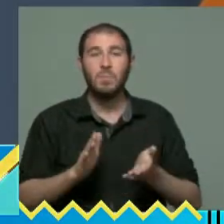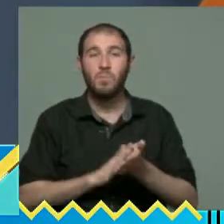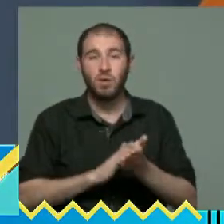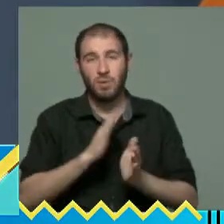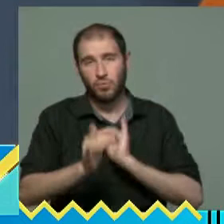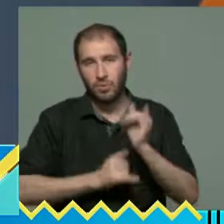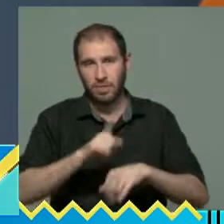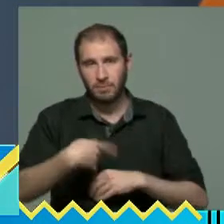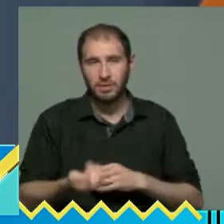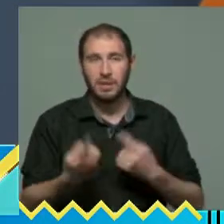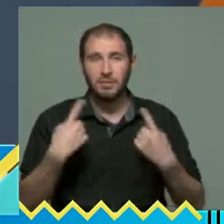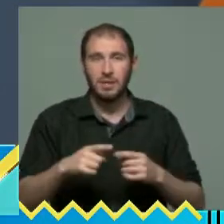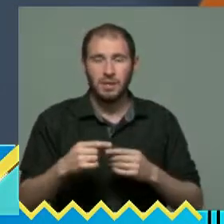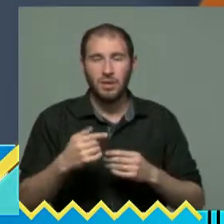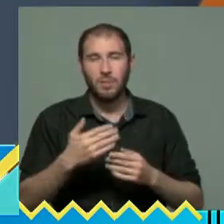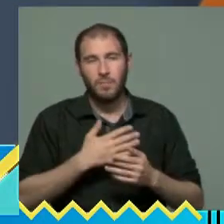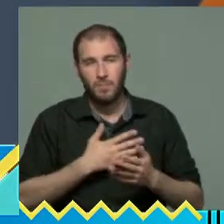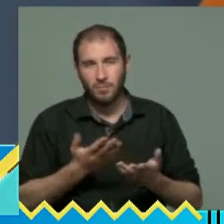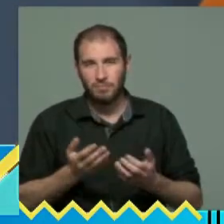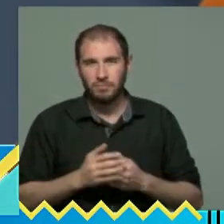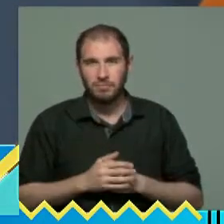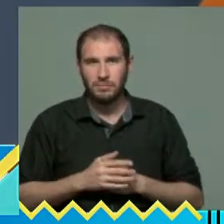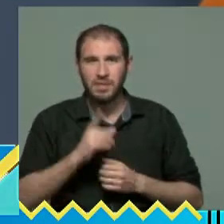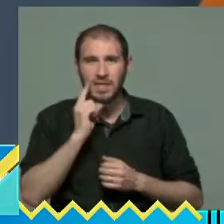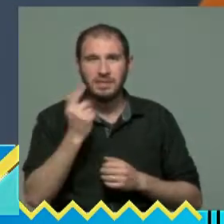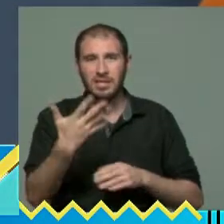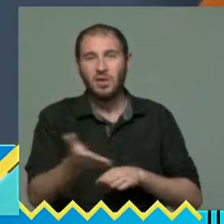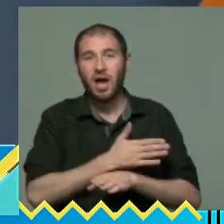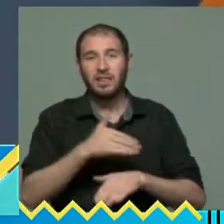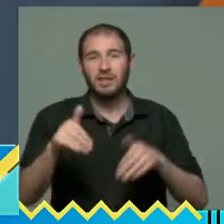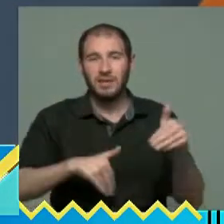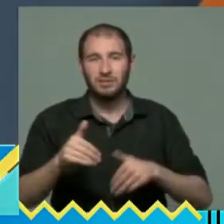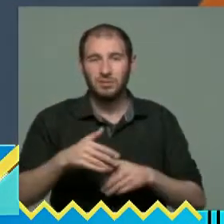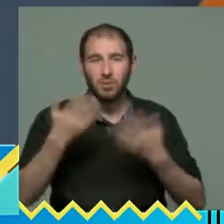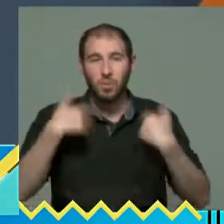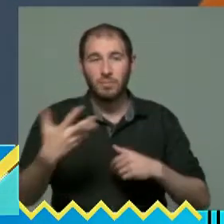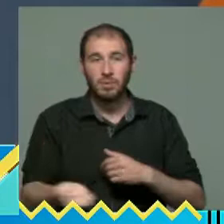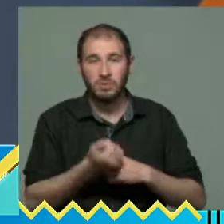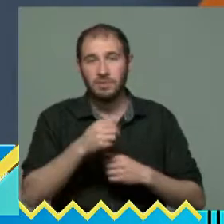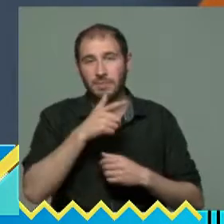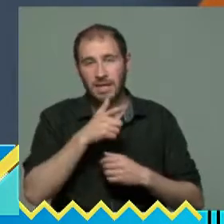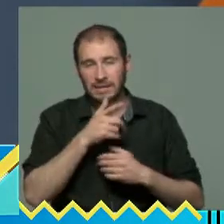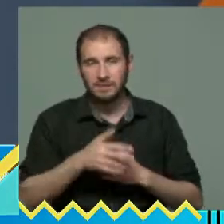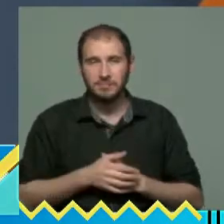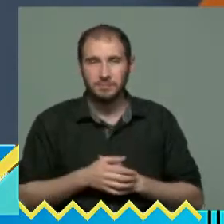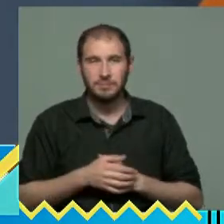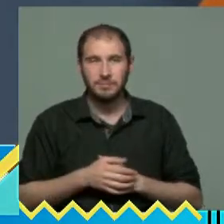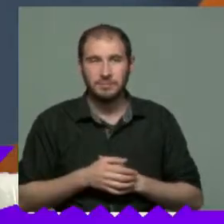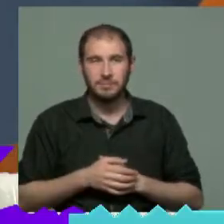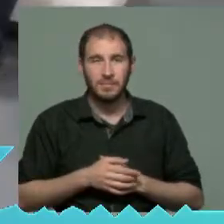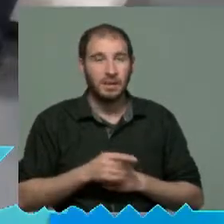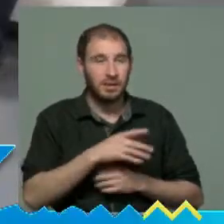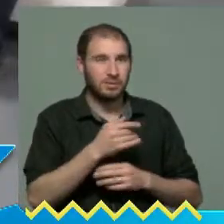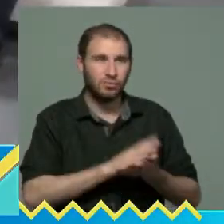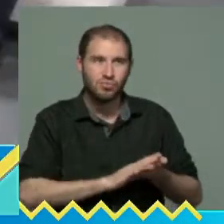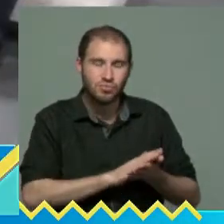dirán, pero es muy sugestivo que 5 días antes de una elección aparezca un cuerpo que aparentemente Eso sí es en un